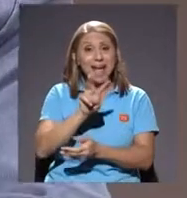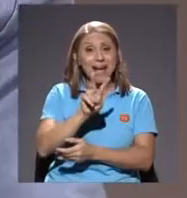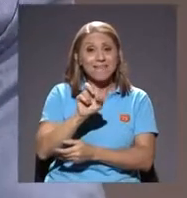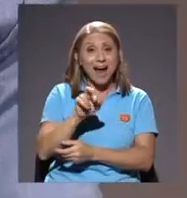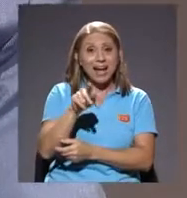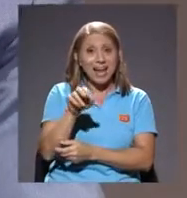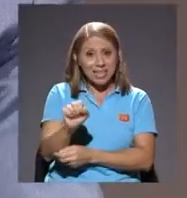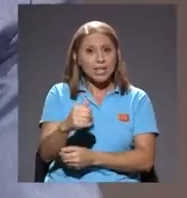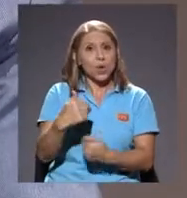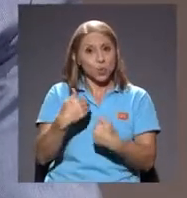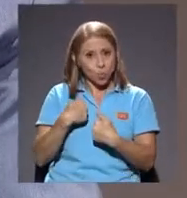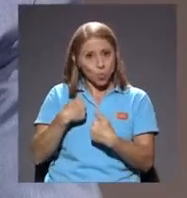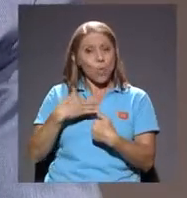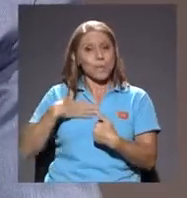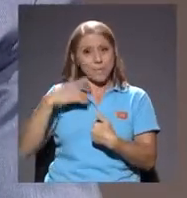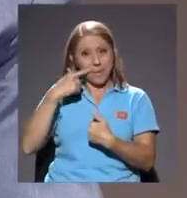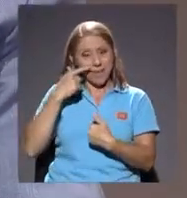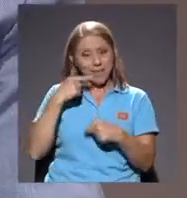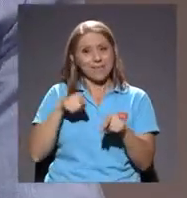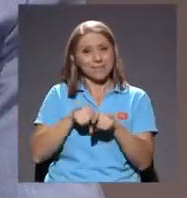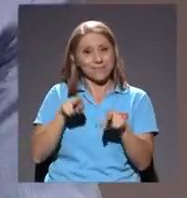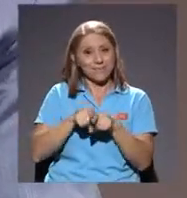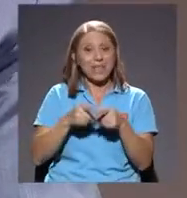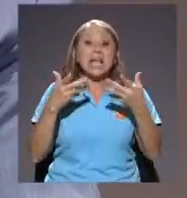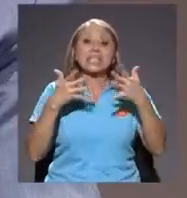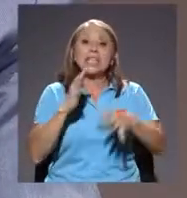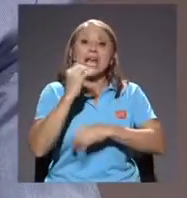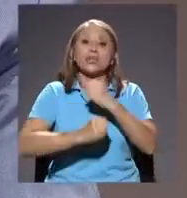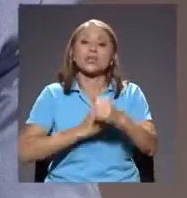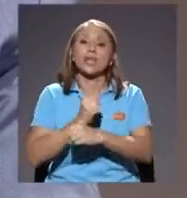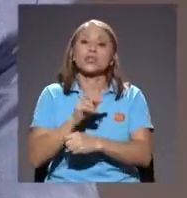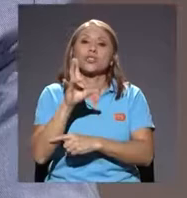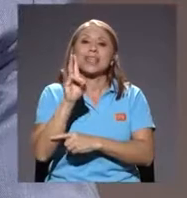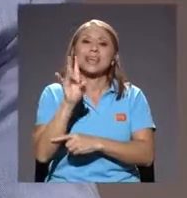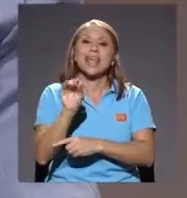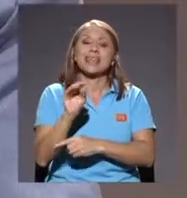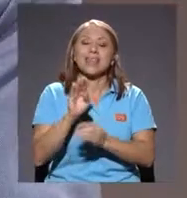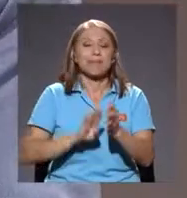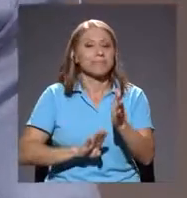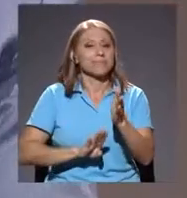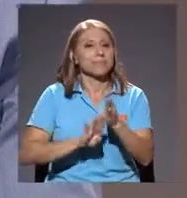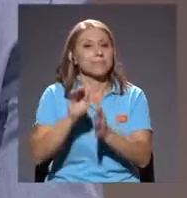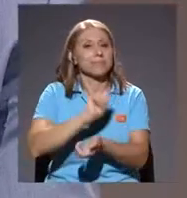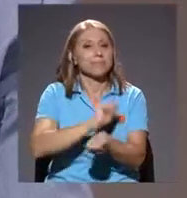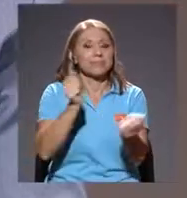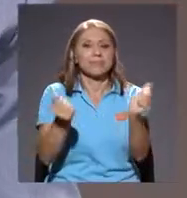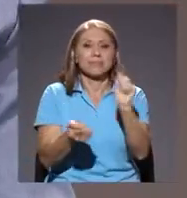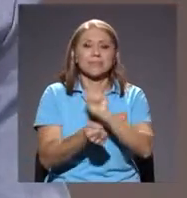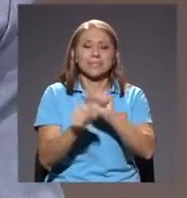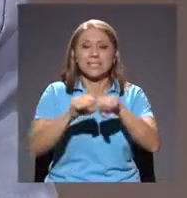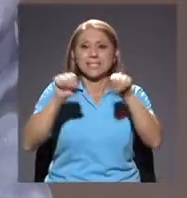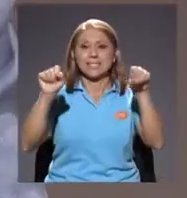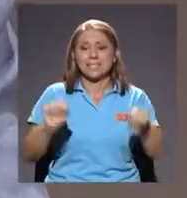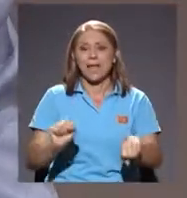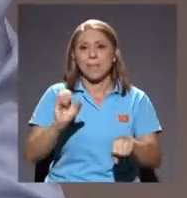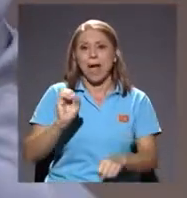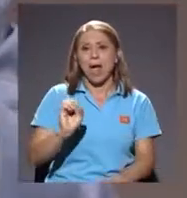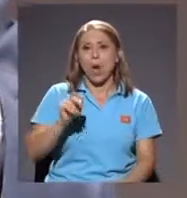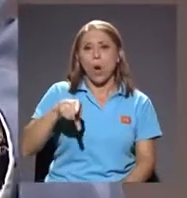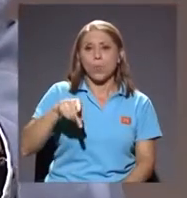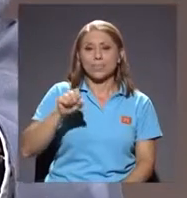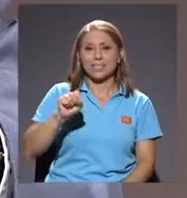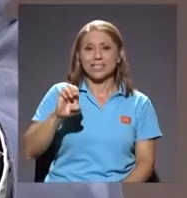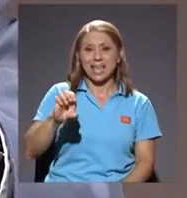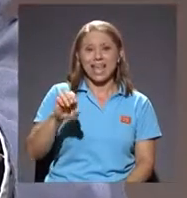70 pasamos y evolucionamos al sistema que llamamos offset que es ya un